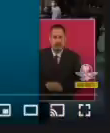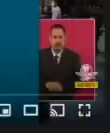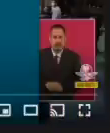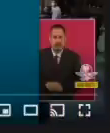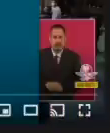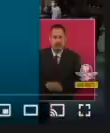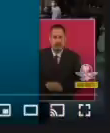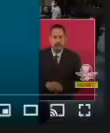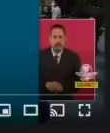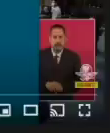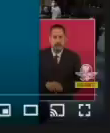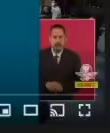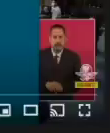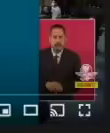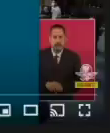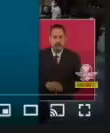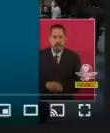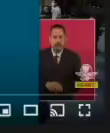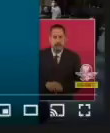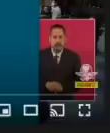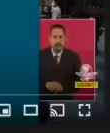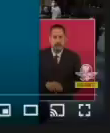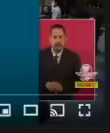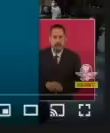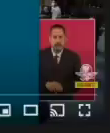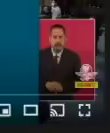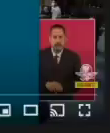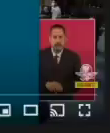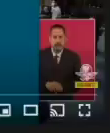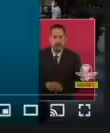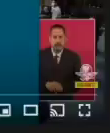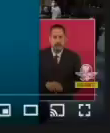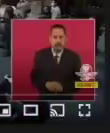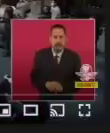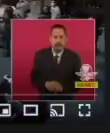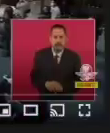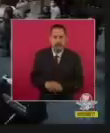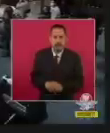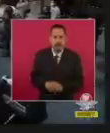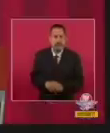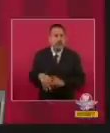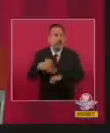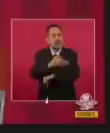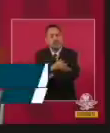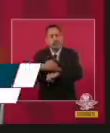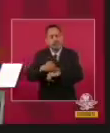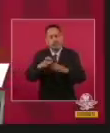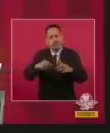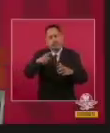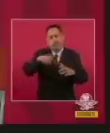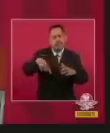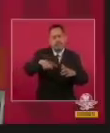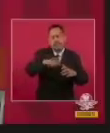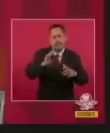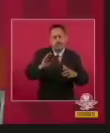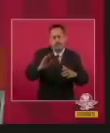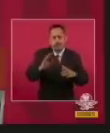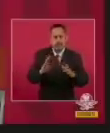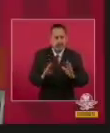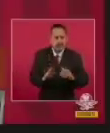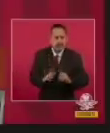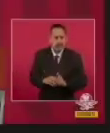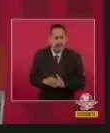que le hicieron, que le hizo esta señora, que ahora se sabe está pagada. Las familias, lo que pues